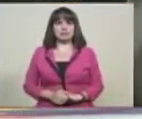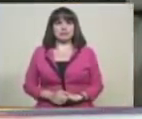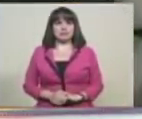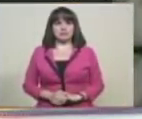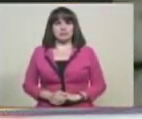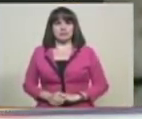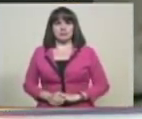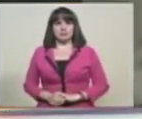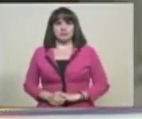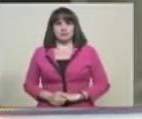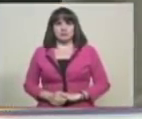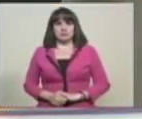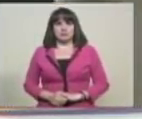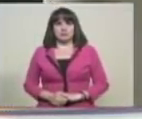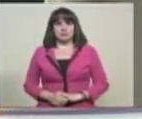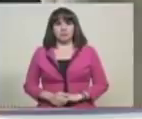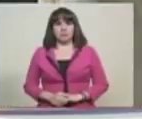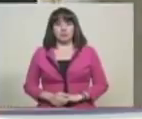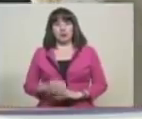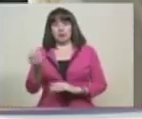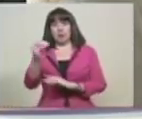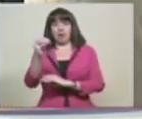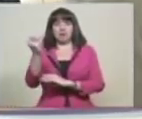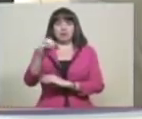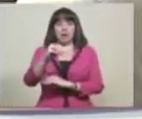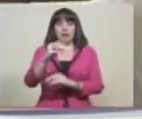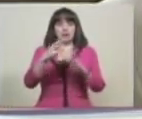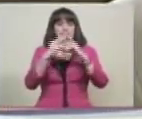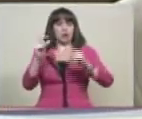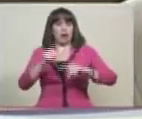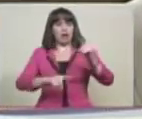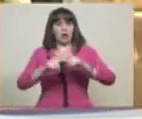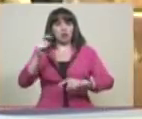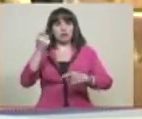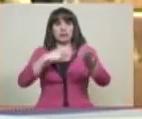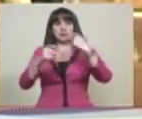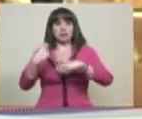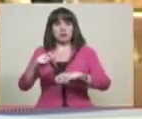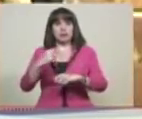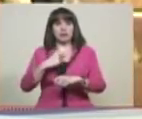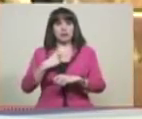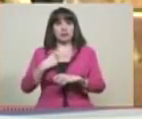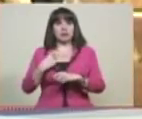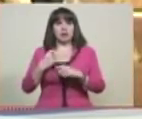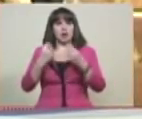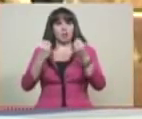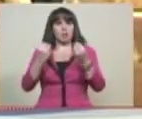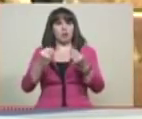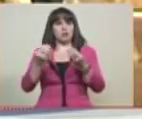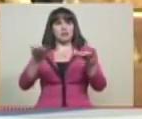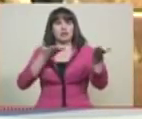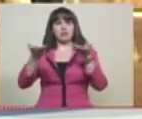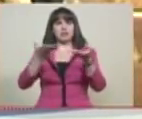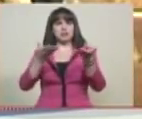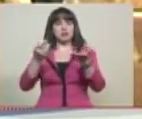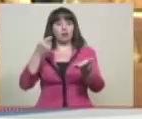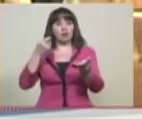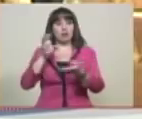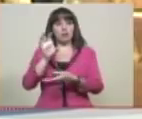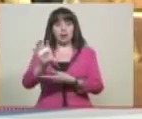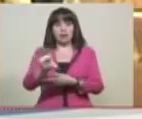hiperespeculativo, que es capaz de sumar a todos los bienes y servicios del país